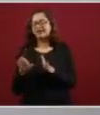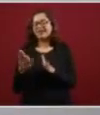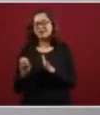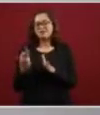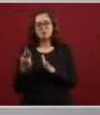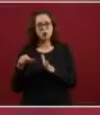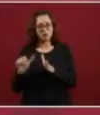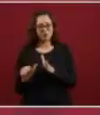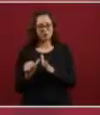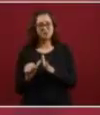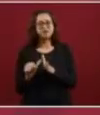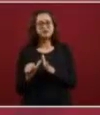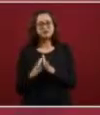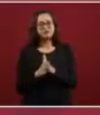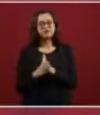en